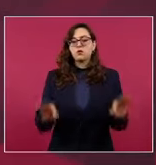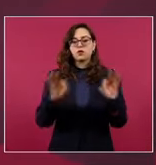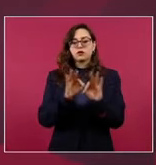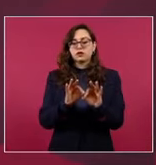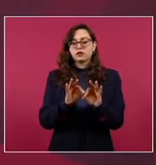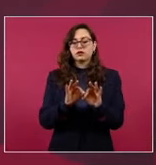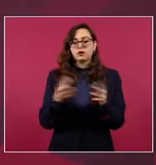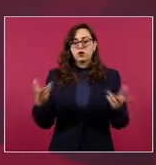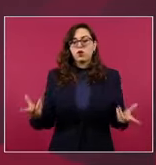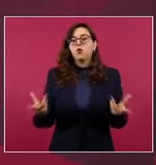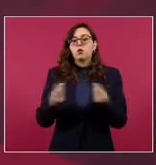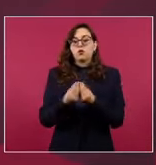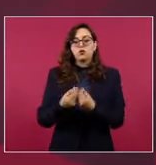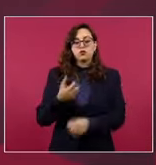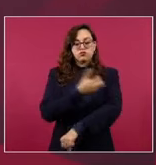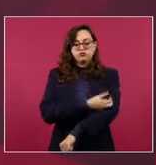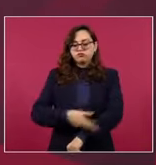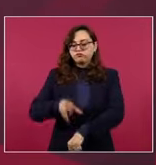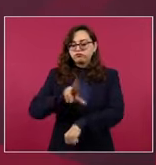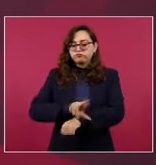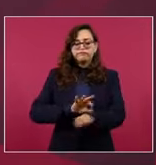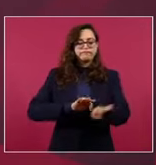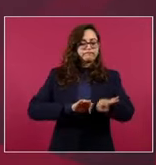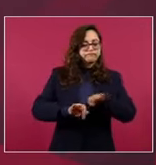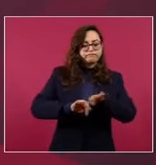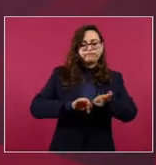manera coordinada.